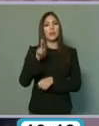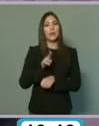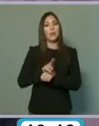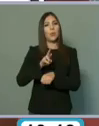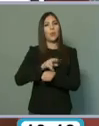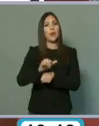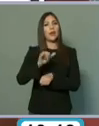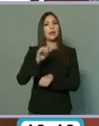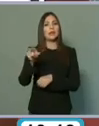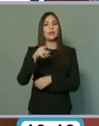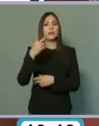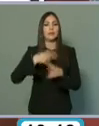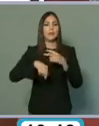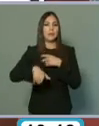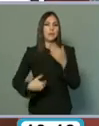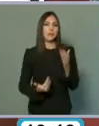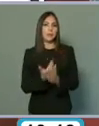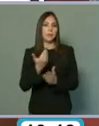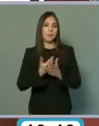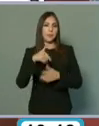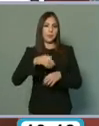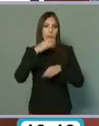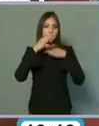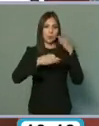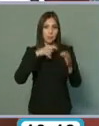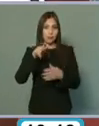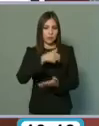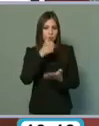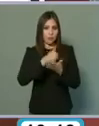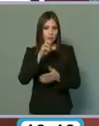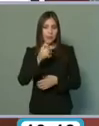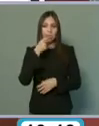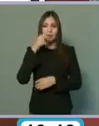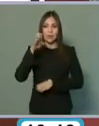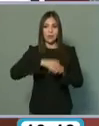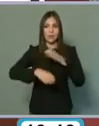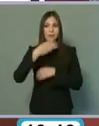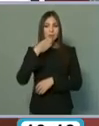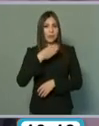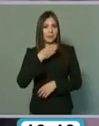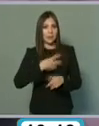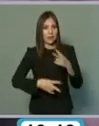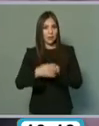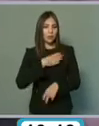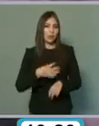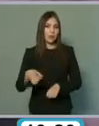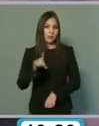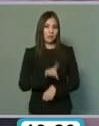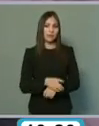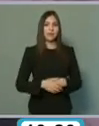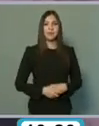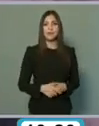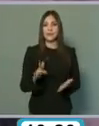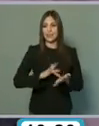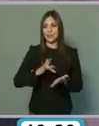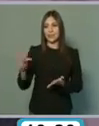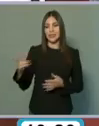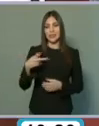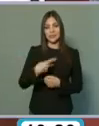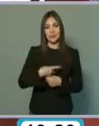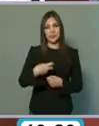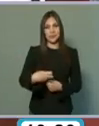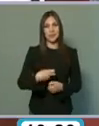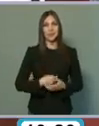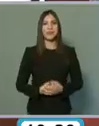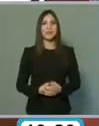nos acompañe en esta mañana aquí en Tu Ciudad Es. Embajador, bienvenido y muy buenos días. Muchas gracias por la invitación. Al contrario.